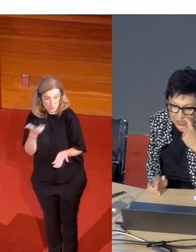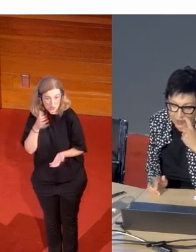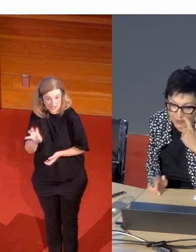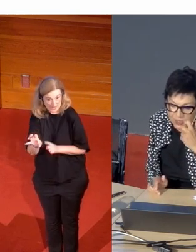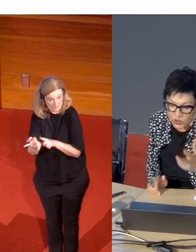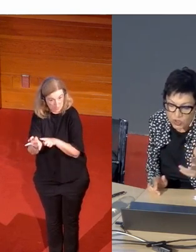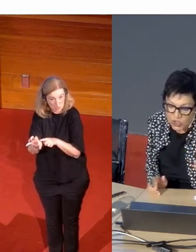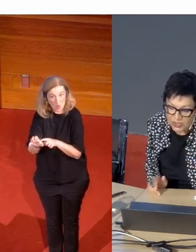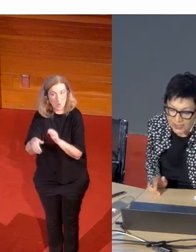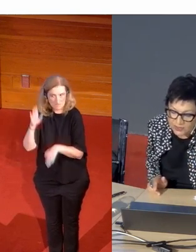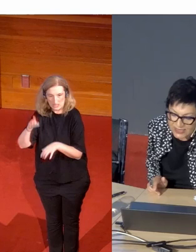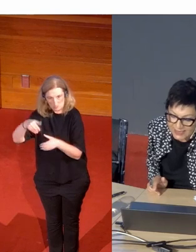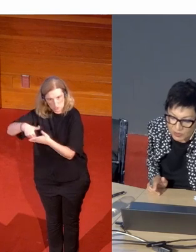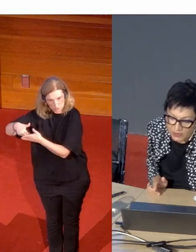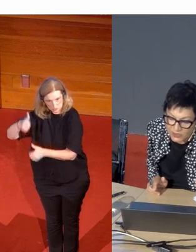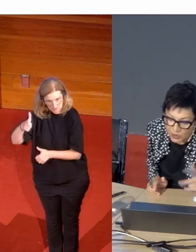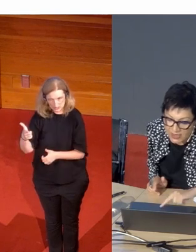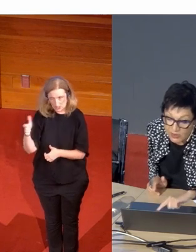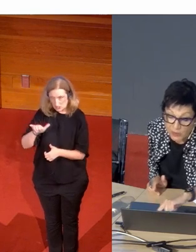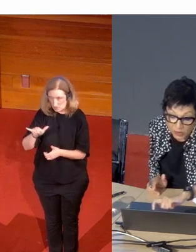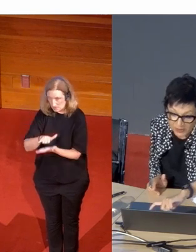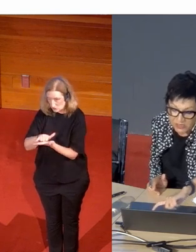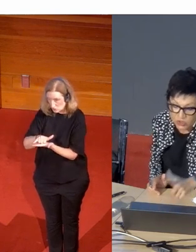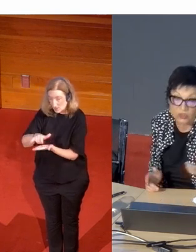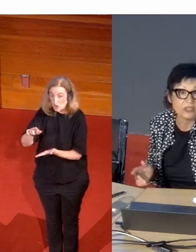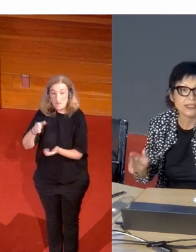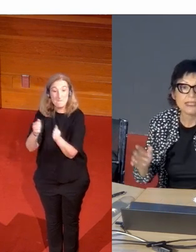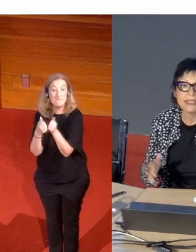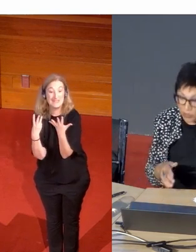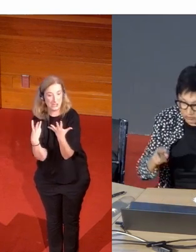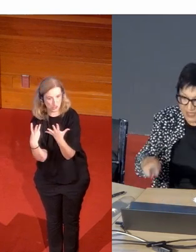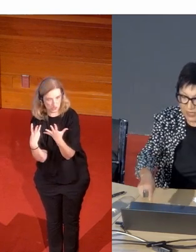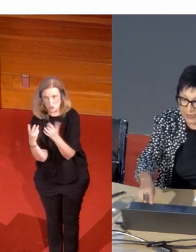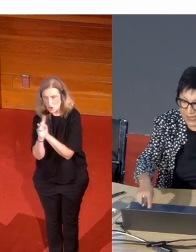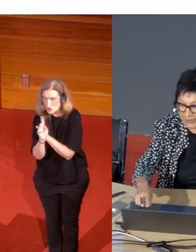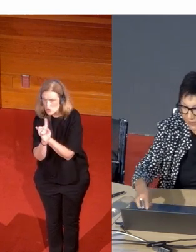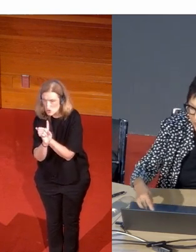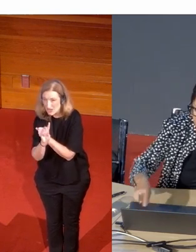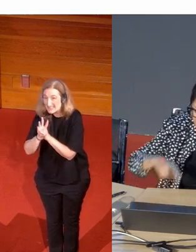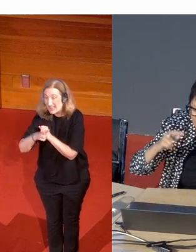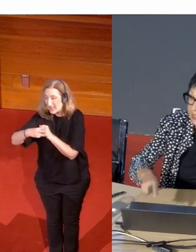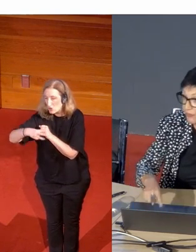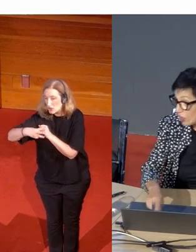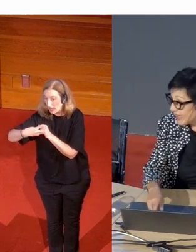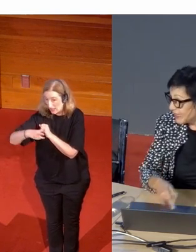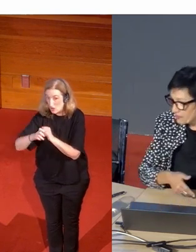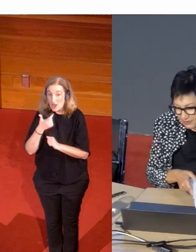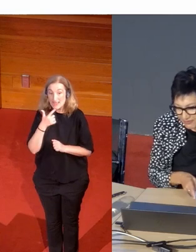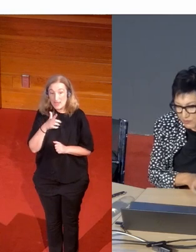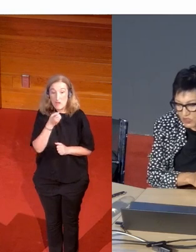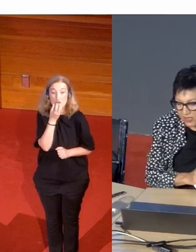tiene más votos Dónde está Nueva York Virginia Nueva York 28 no es el cero y